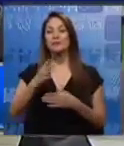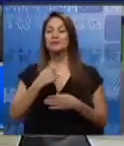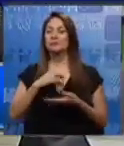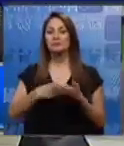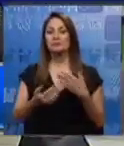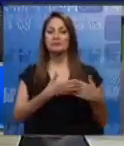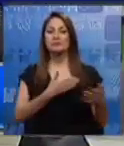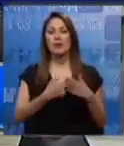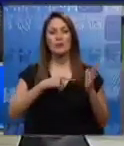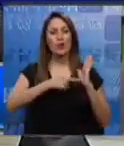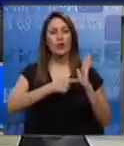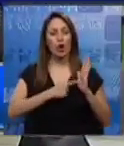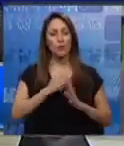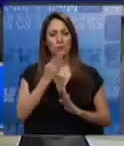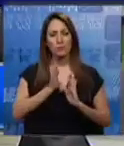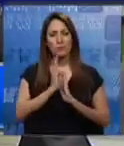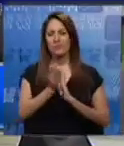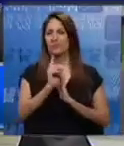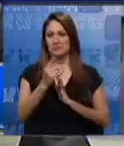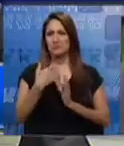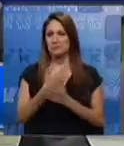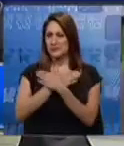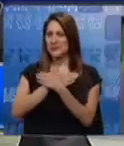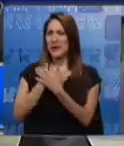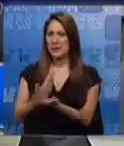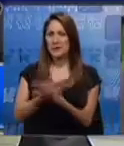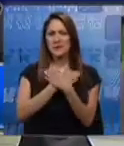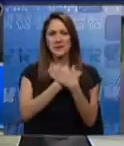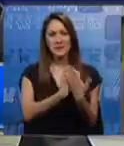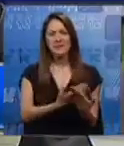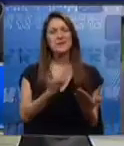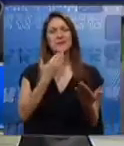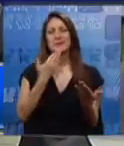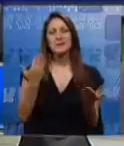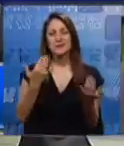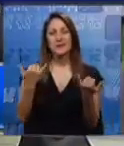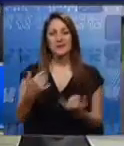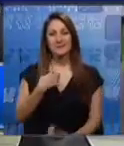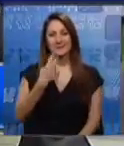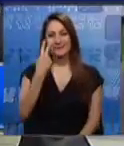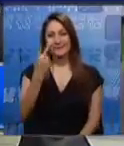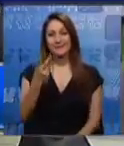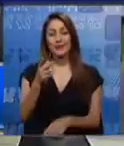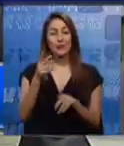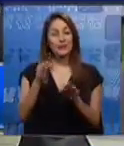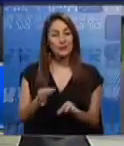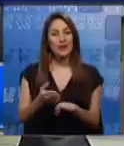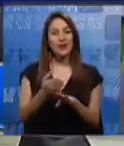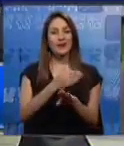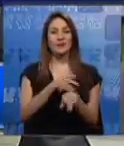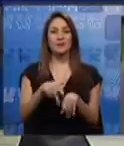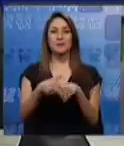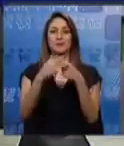a los ciudadanos que acudieron a este evento. Veamos cómo fueron los momentos previos al acto solemne.